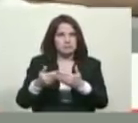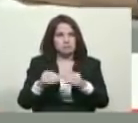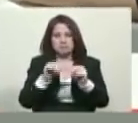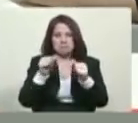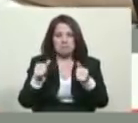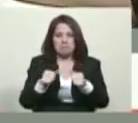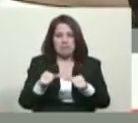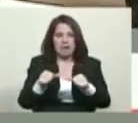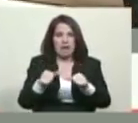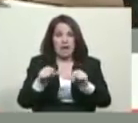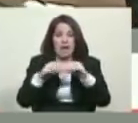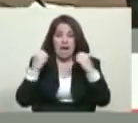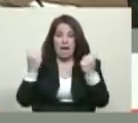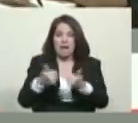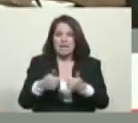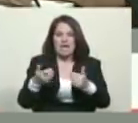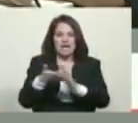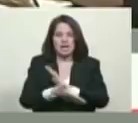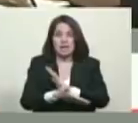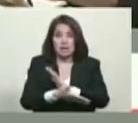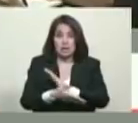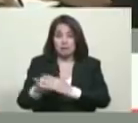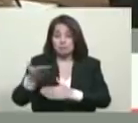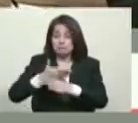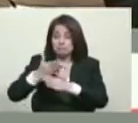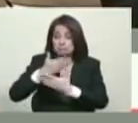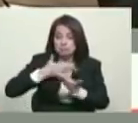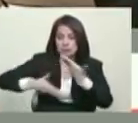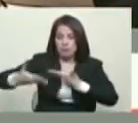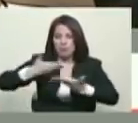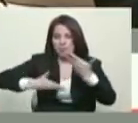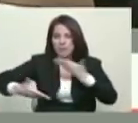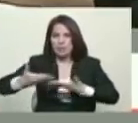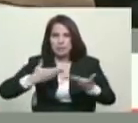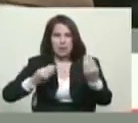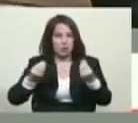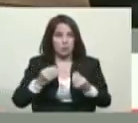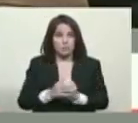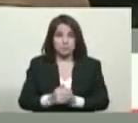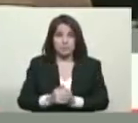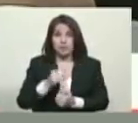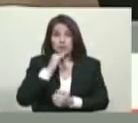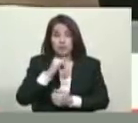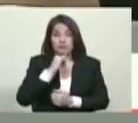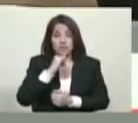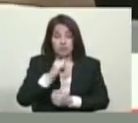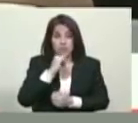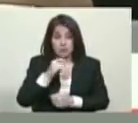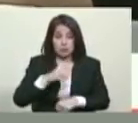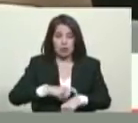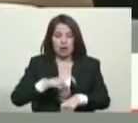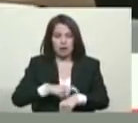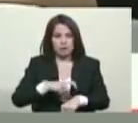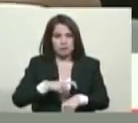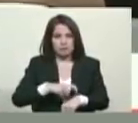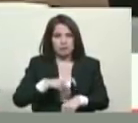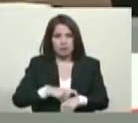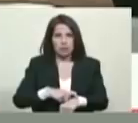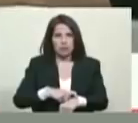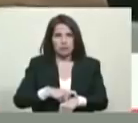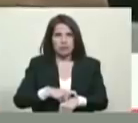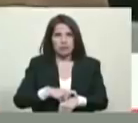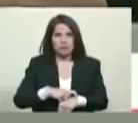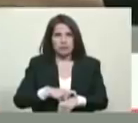áreas en materia de cooperación. Bien, es la información que manejamos hasta el